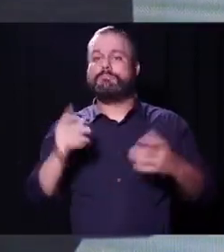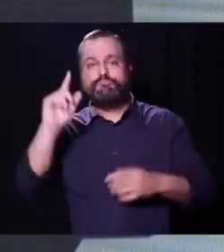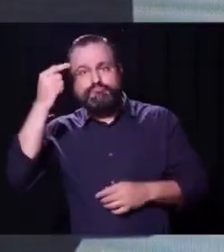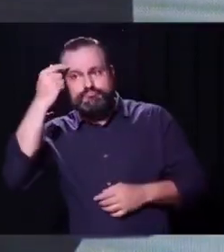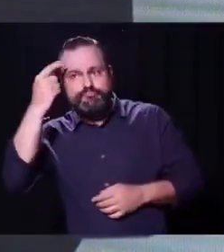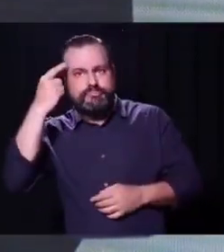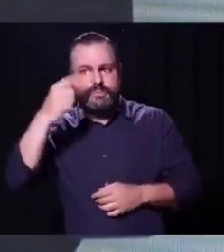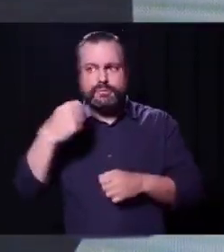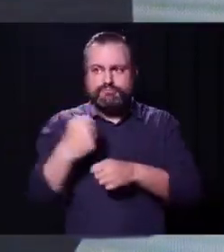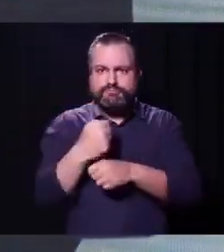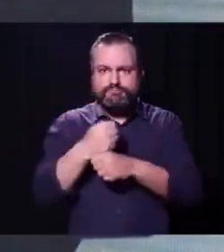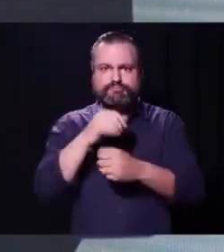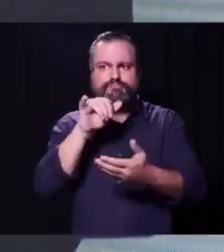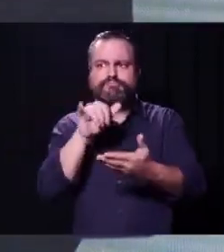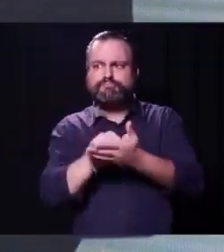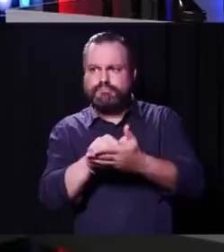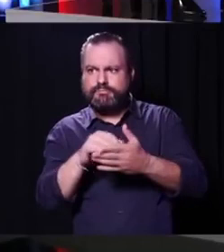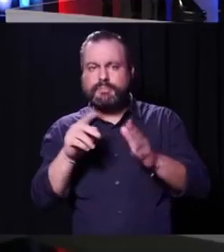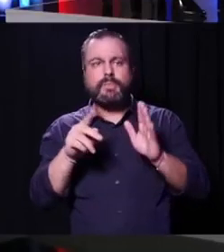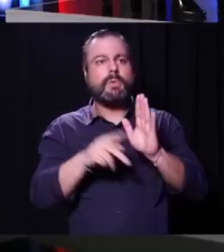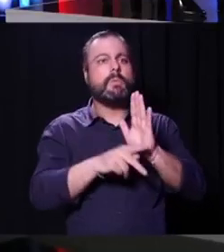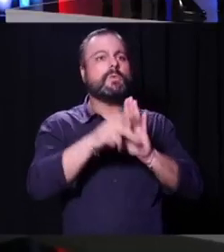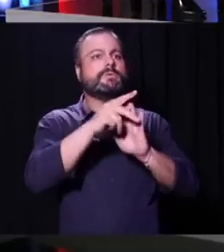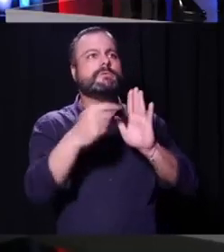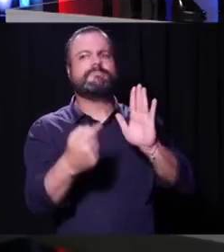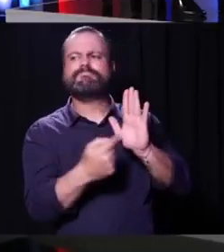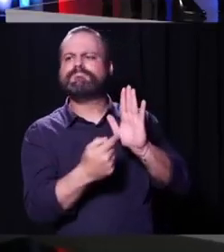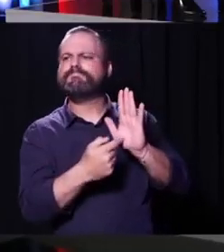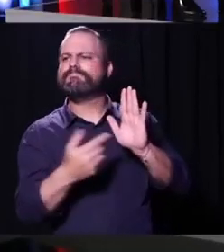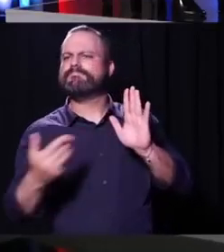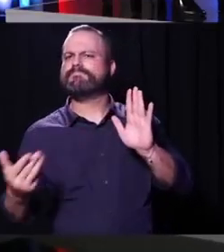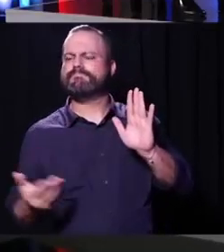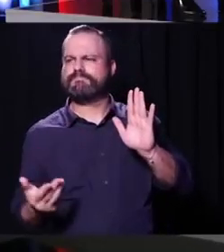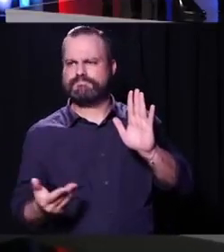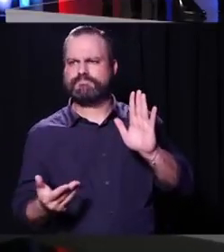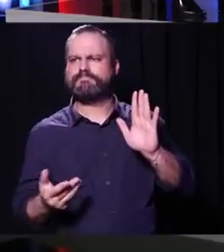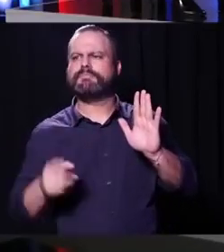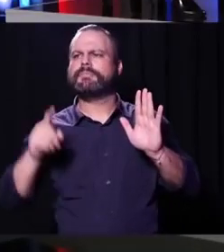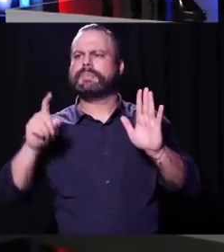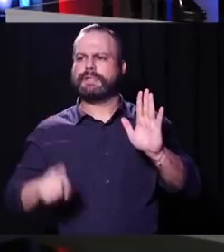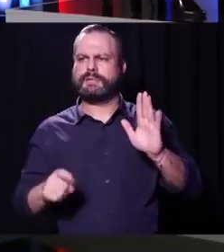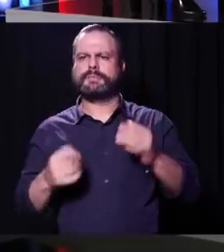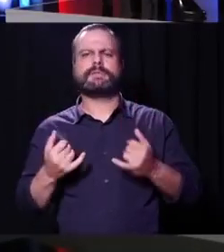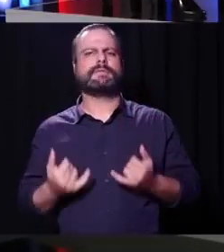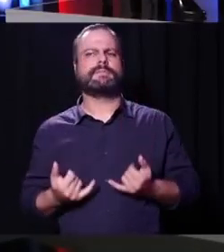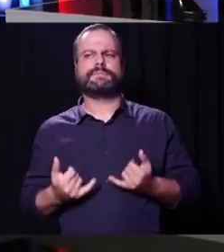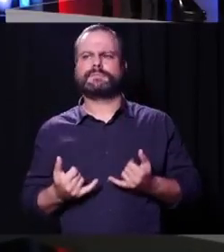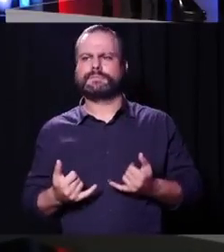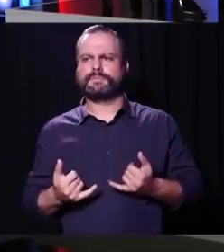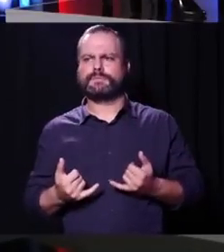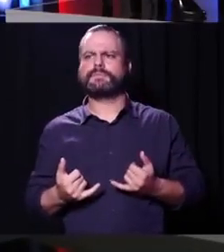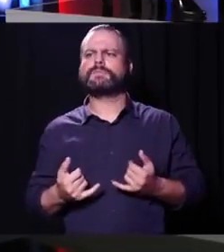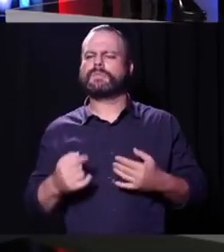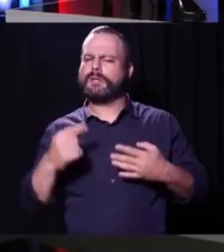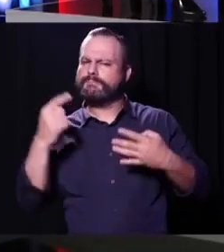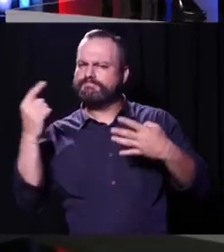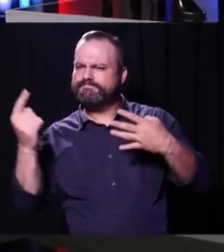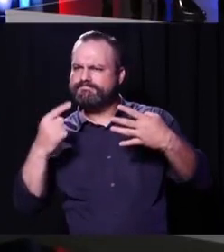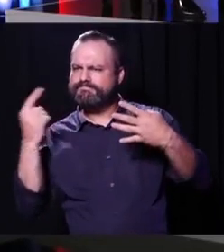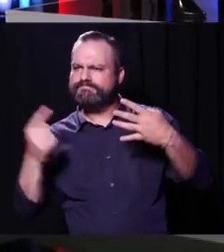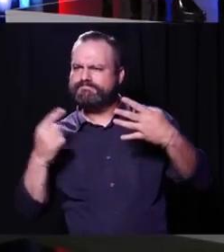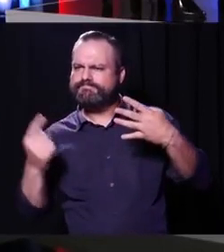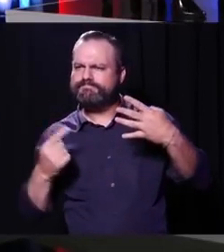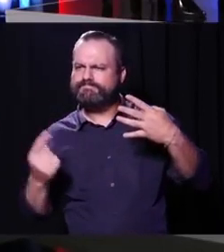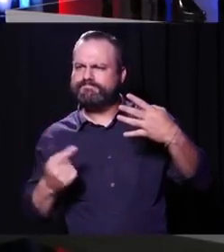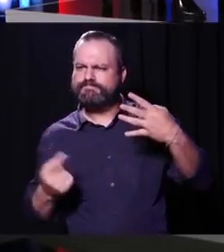seguro social, especialmente con ese programa, ha sido patear la pelota para adelante. Y ahora te lo voy a explicar qué significa. ¿Y cómo lo resolverá usted? O sea, han